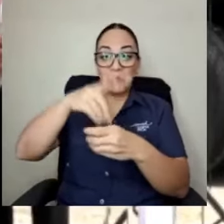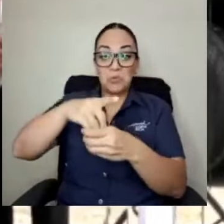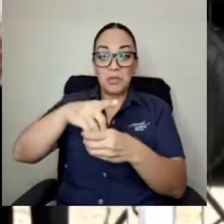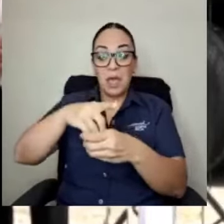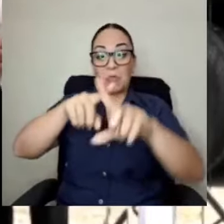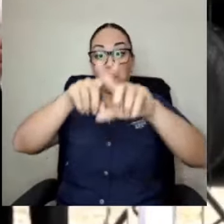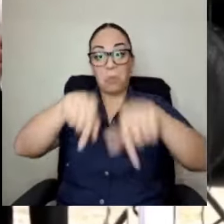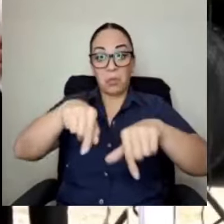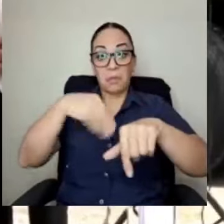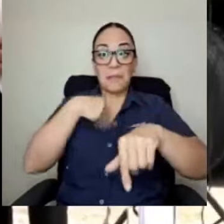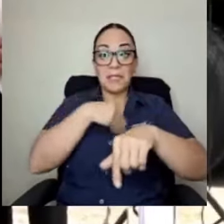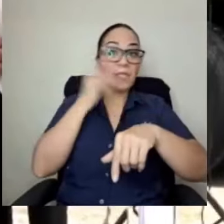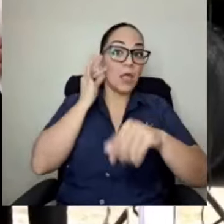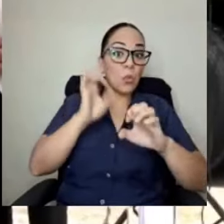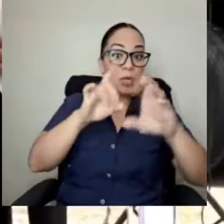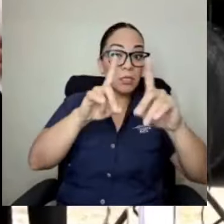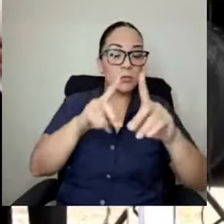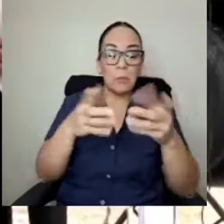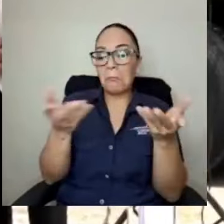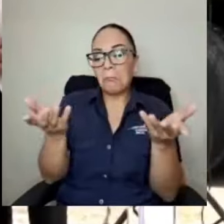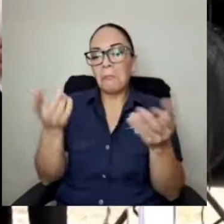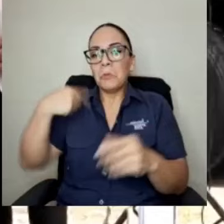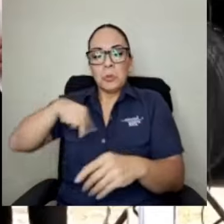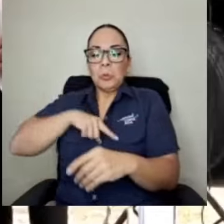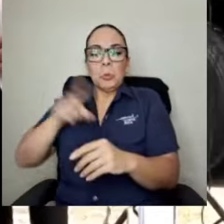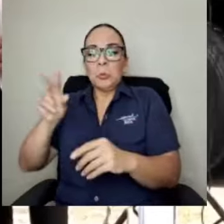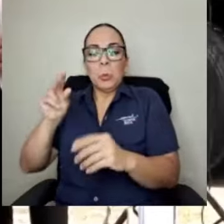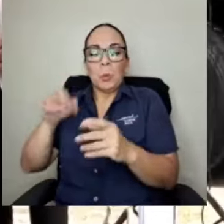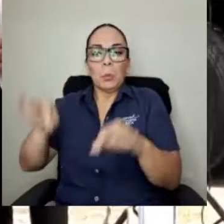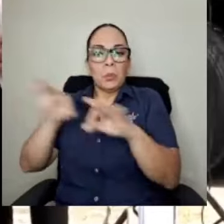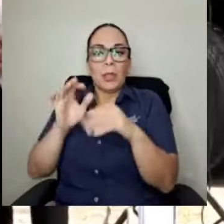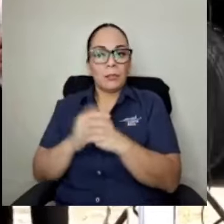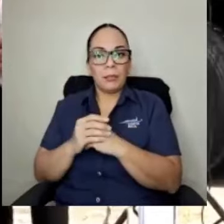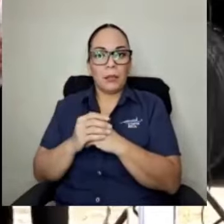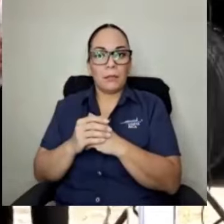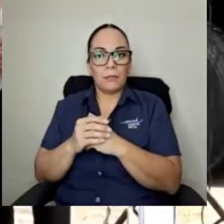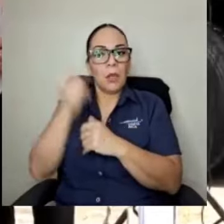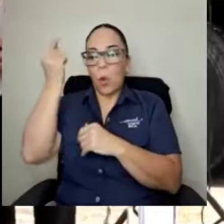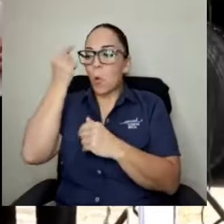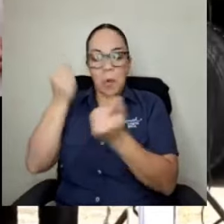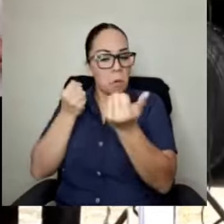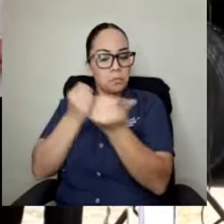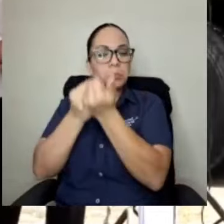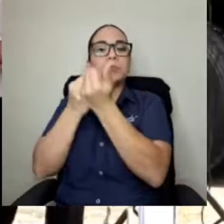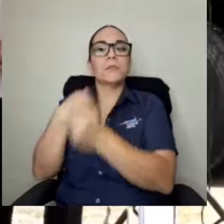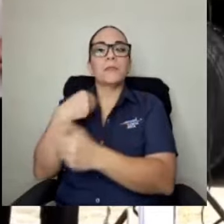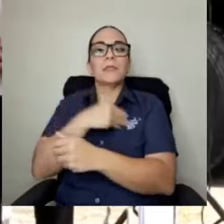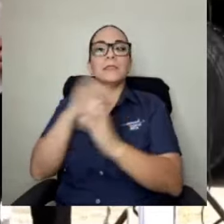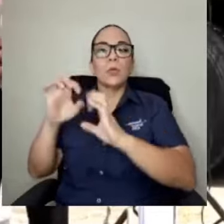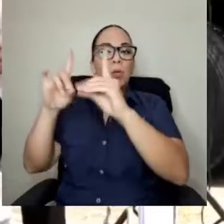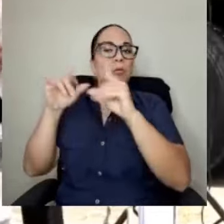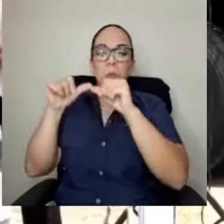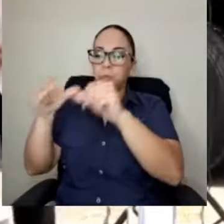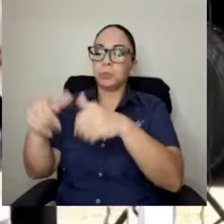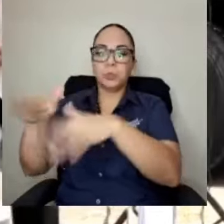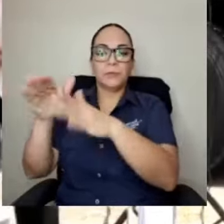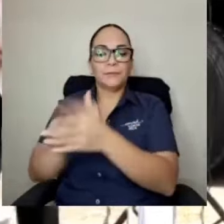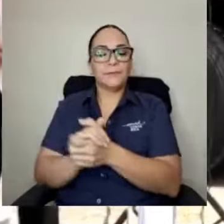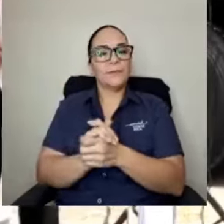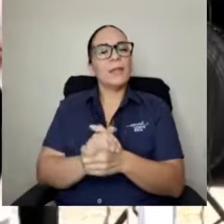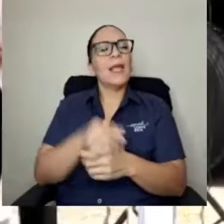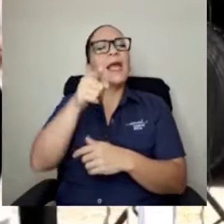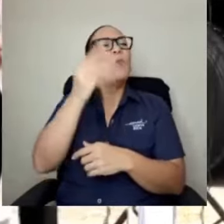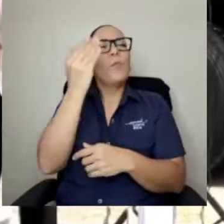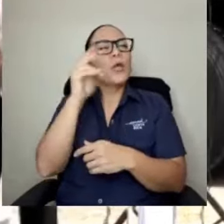irrelevante y la ministra continuará con todo el apoyo del gobierno. ¿Por qué es irrelevante?